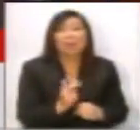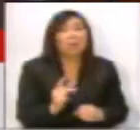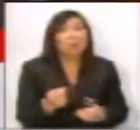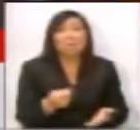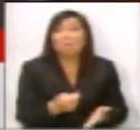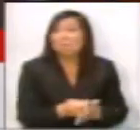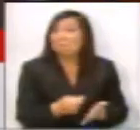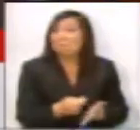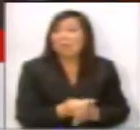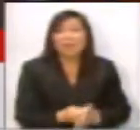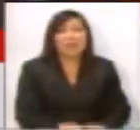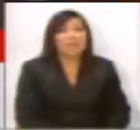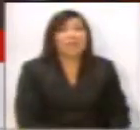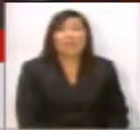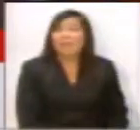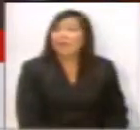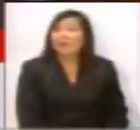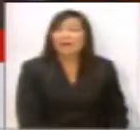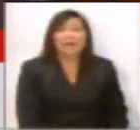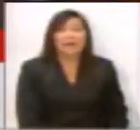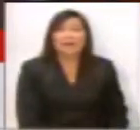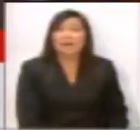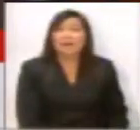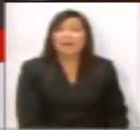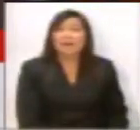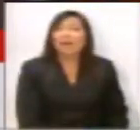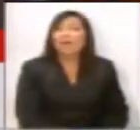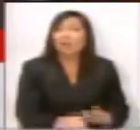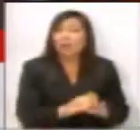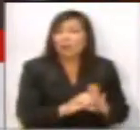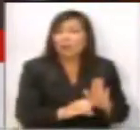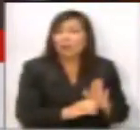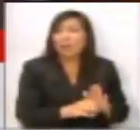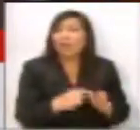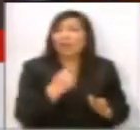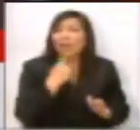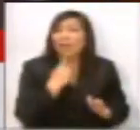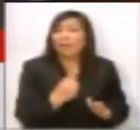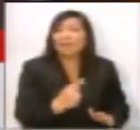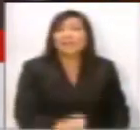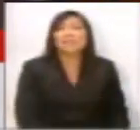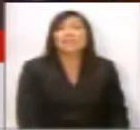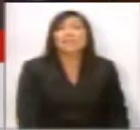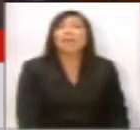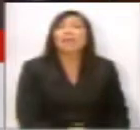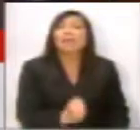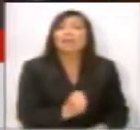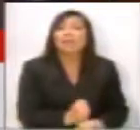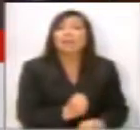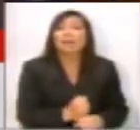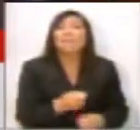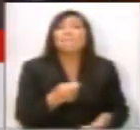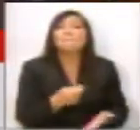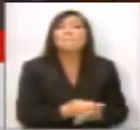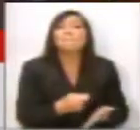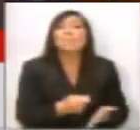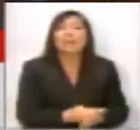es remunerado. Y la Constitución dice, señor, que el trabajo tiene que